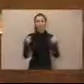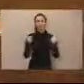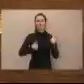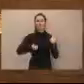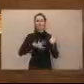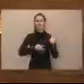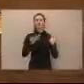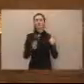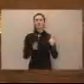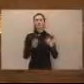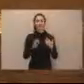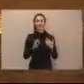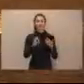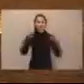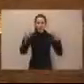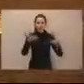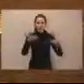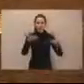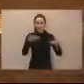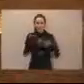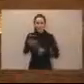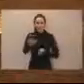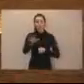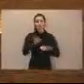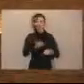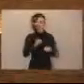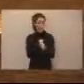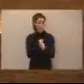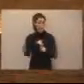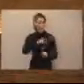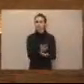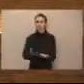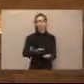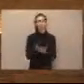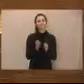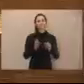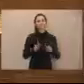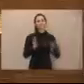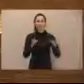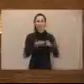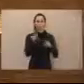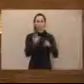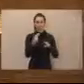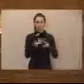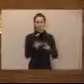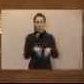es posible abordar esta tarea, es por lo que pedimos que su grupo parlamentario no se